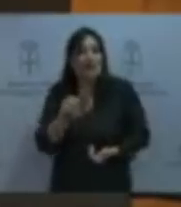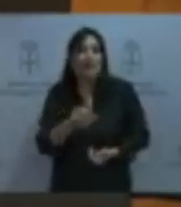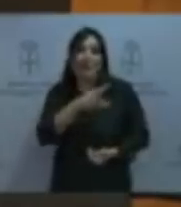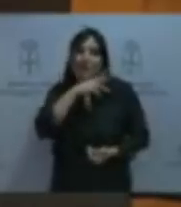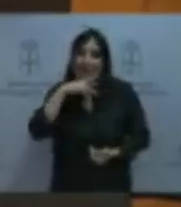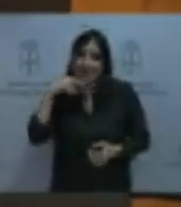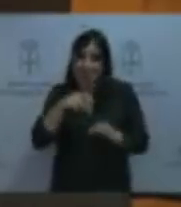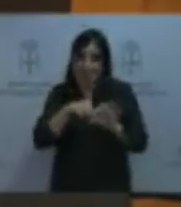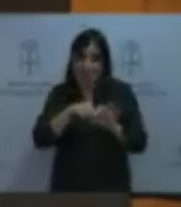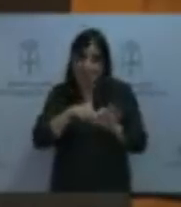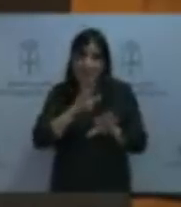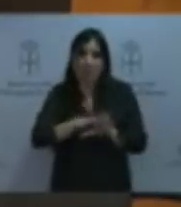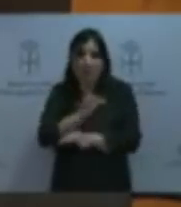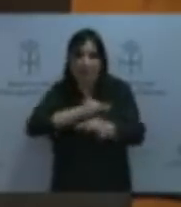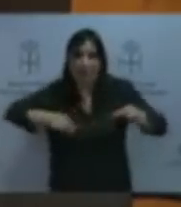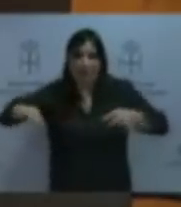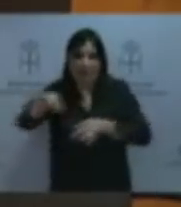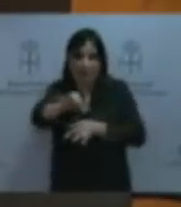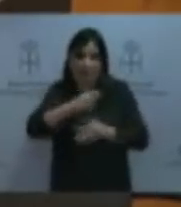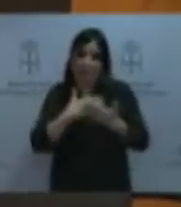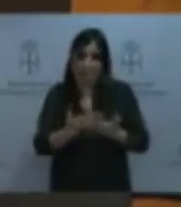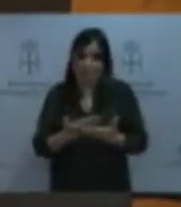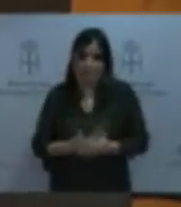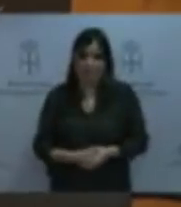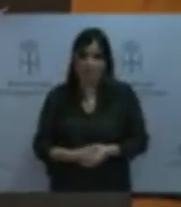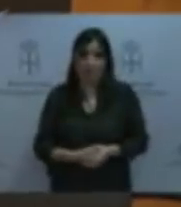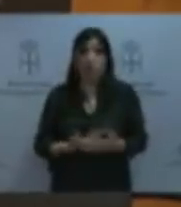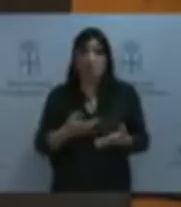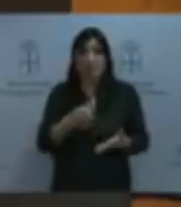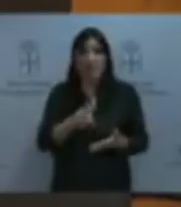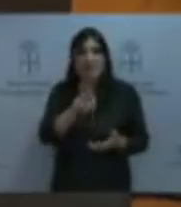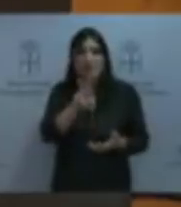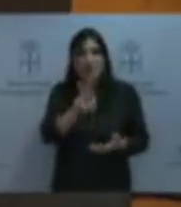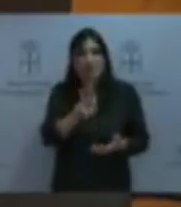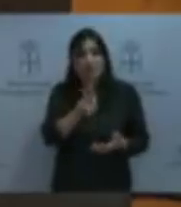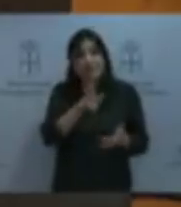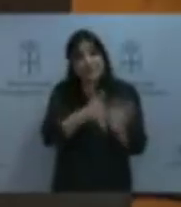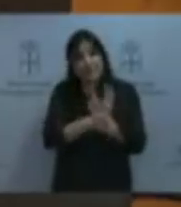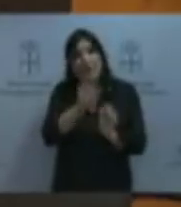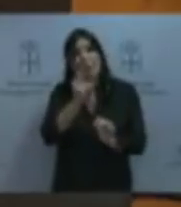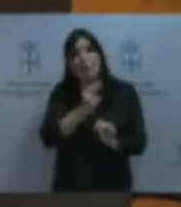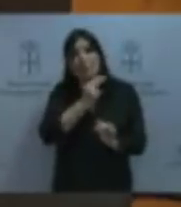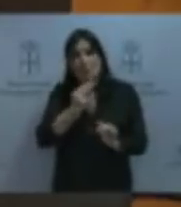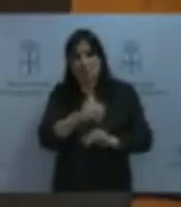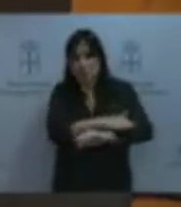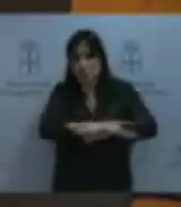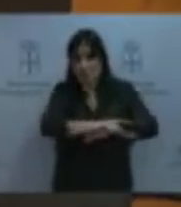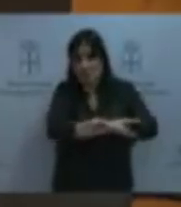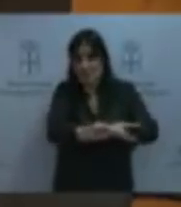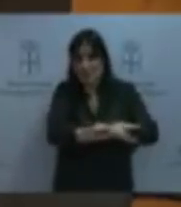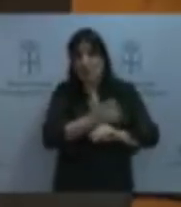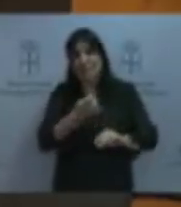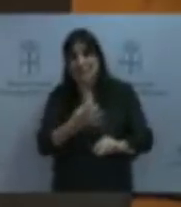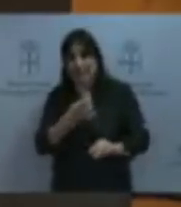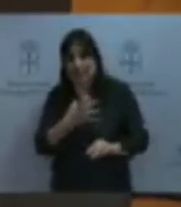movilidad voluntaria. De esta manera se alcanza el compromiso del Ministerio con las organizaciones sindicales de disminución drástica